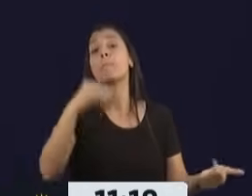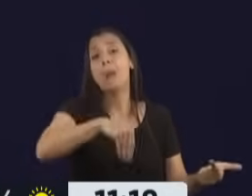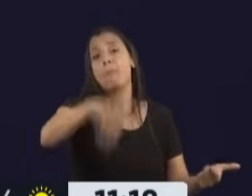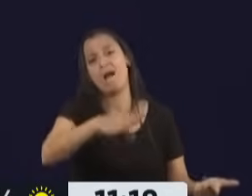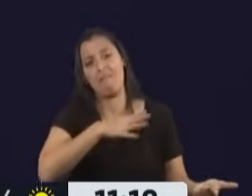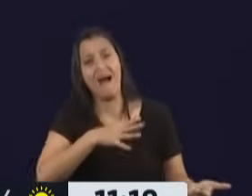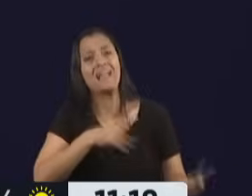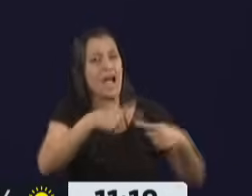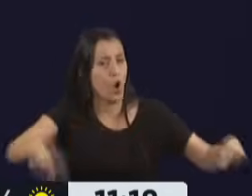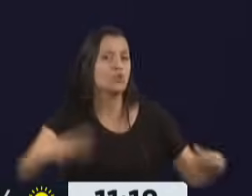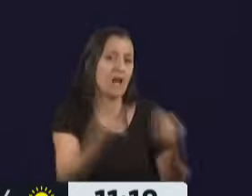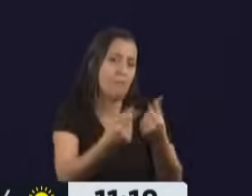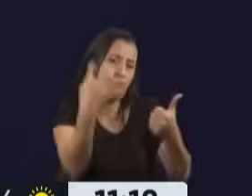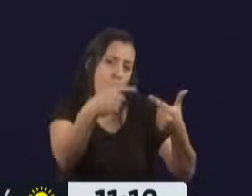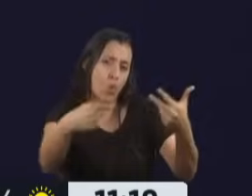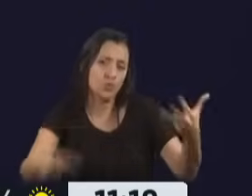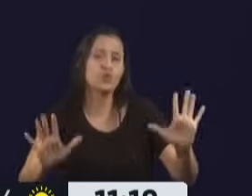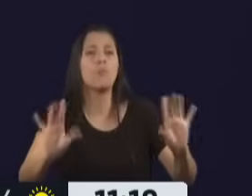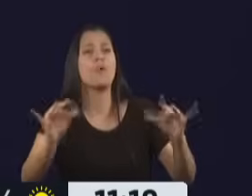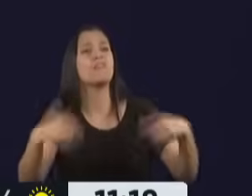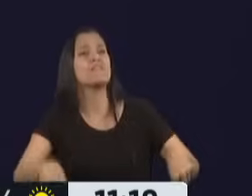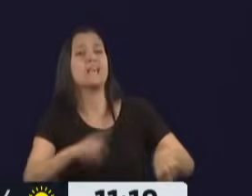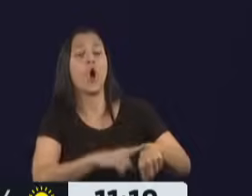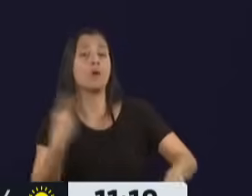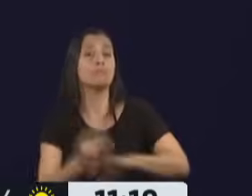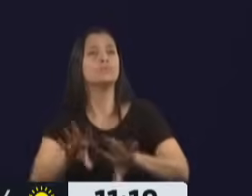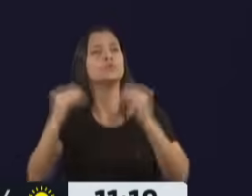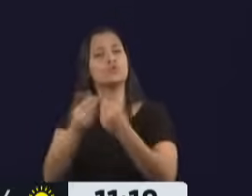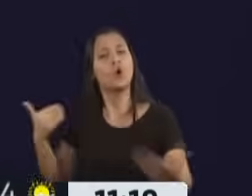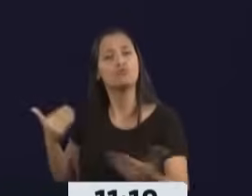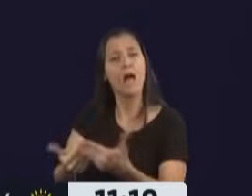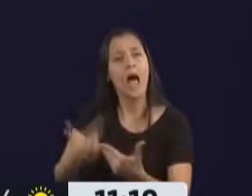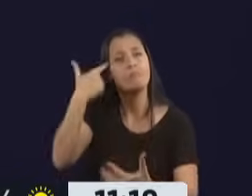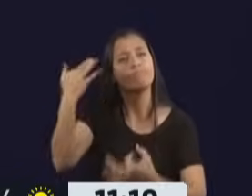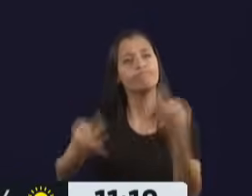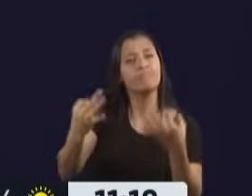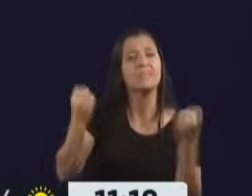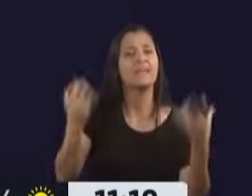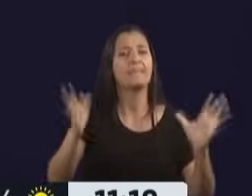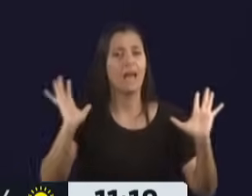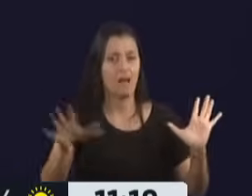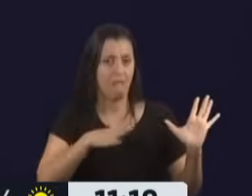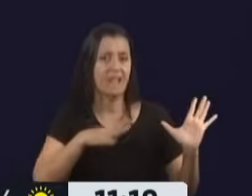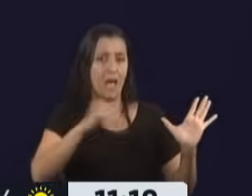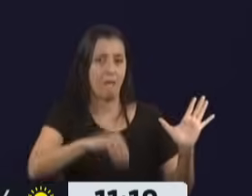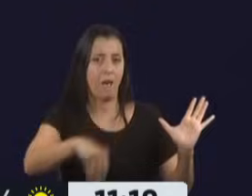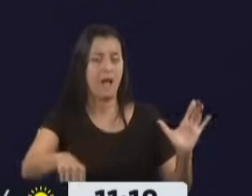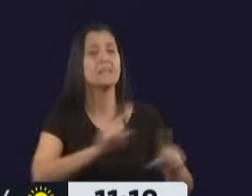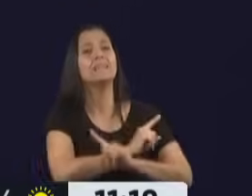así que es difícil hoy encontrar... de hecho, tampoco es que